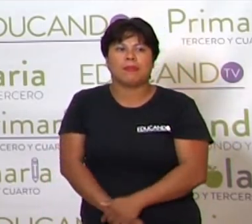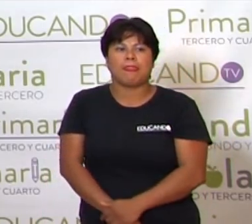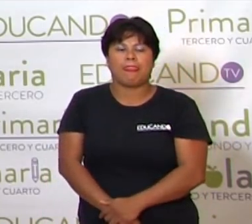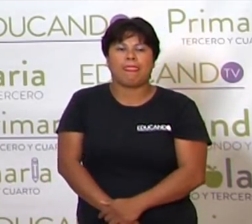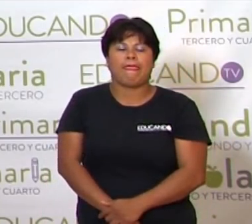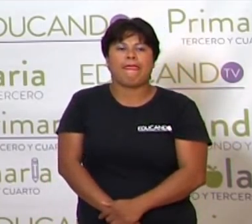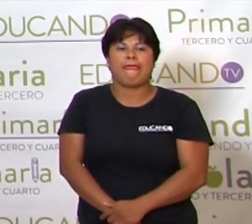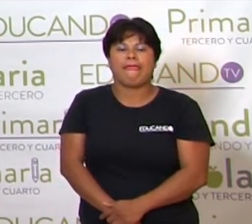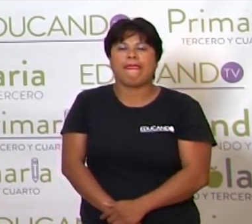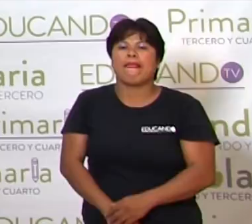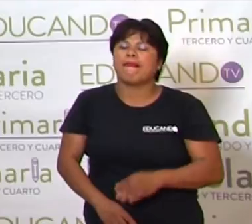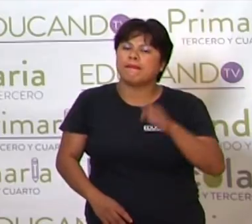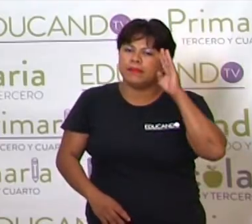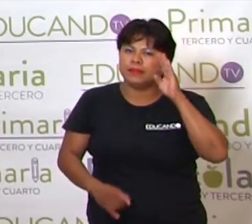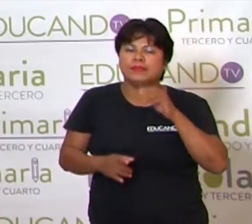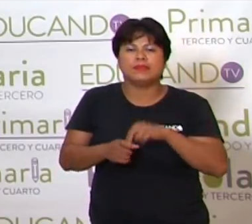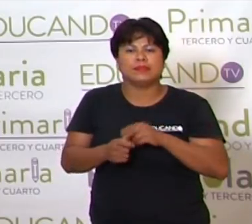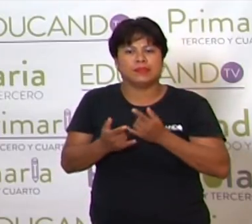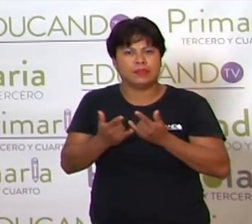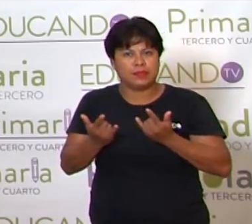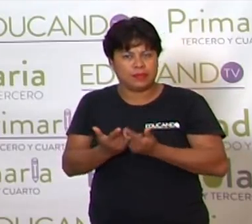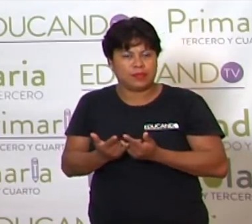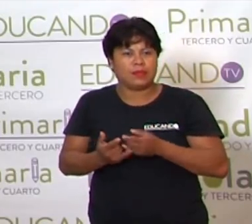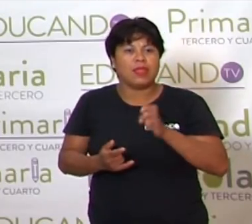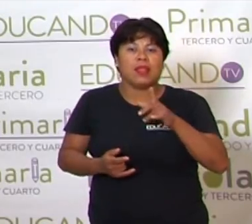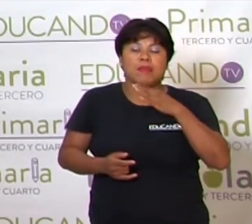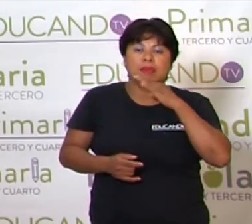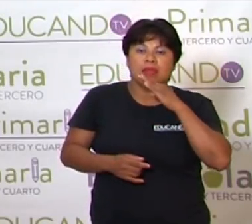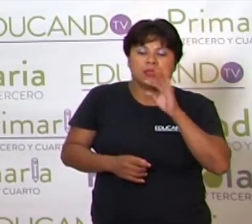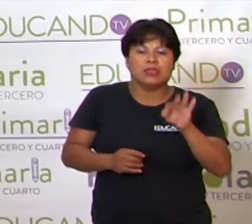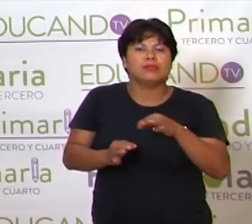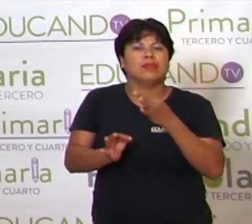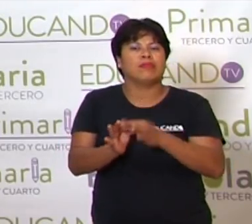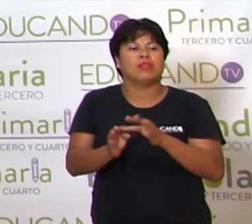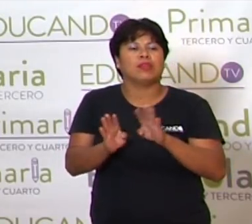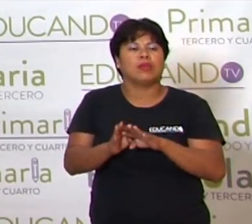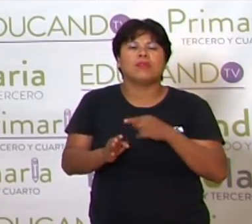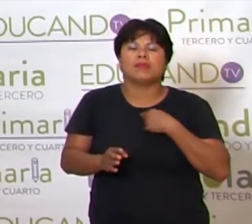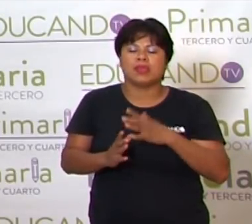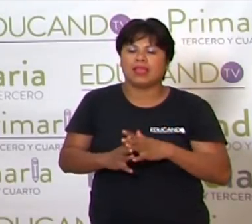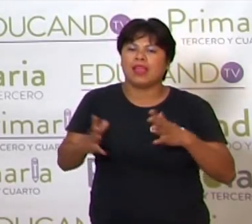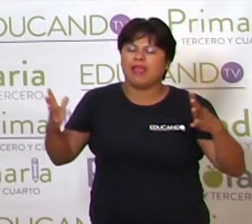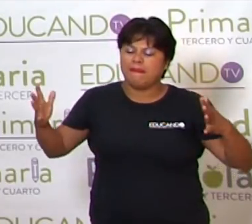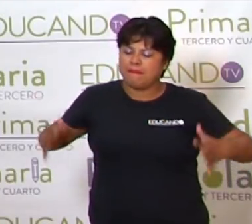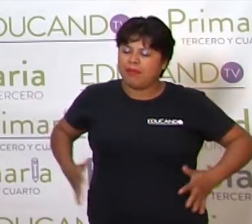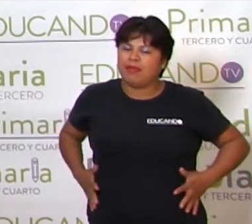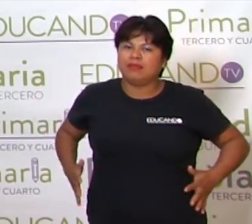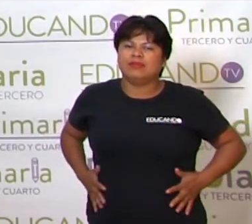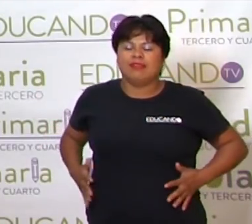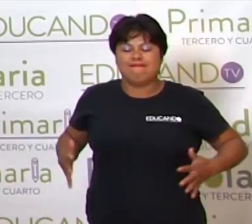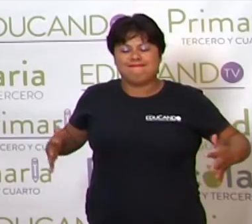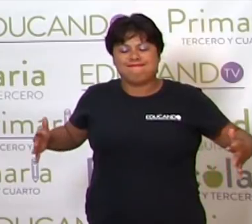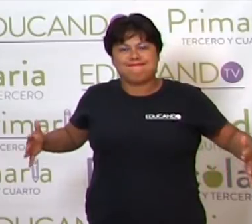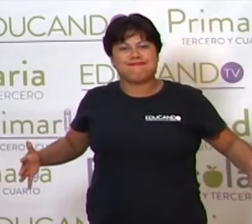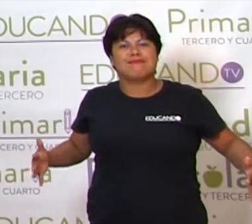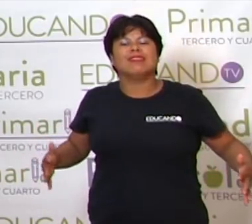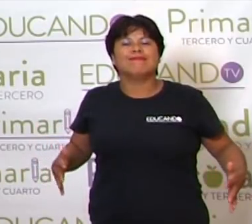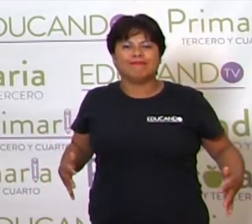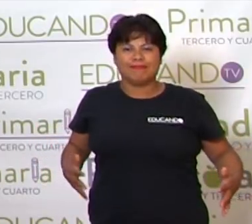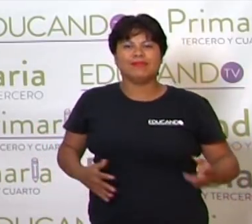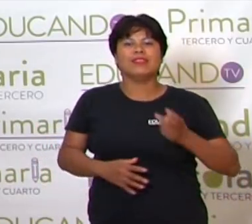está pensando en una historieta. El maíz es perfecto como mi gran panza, ¿sí?